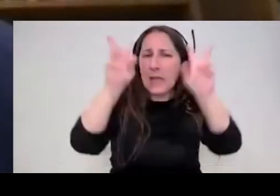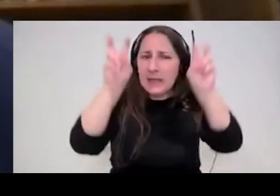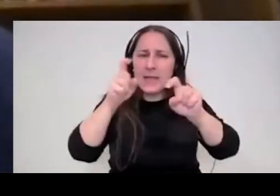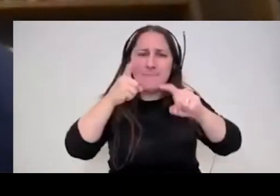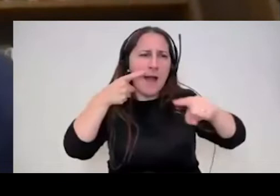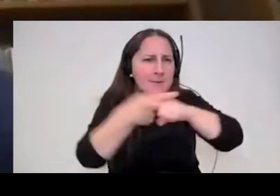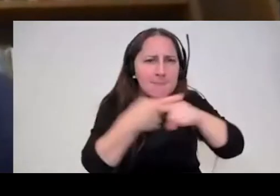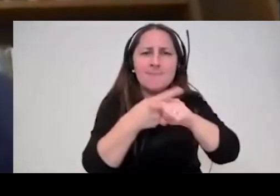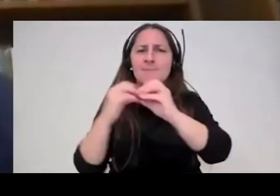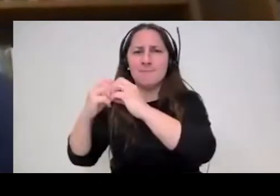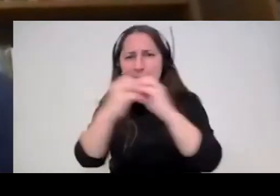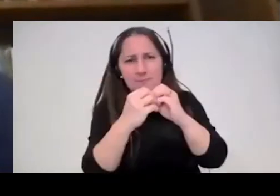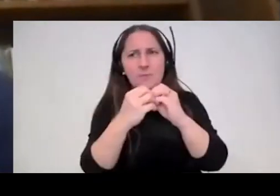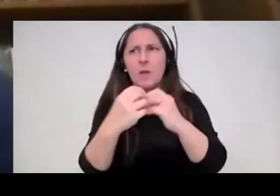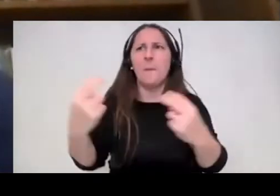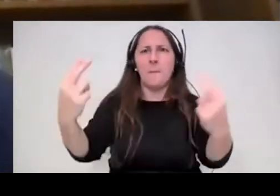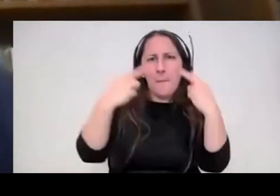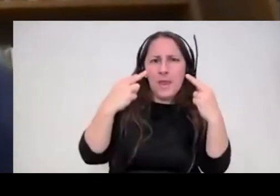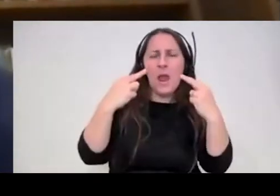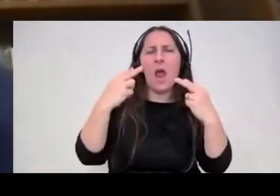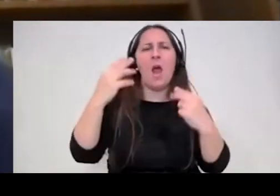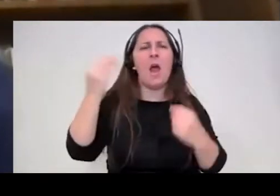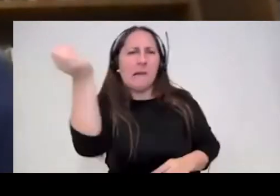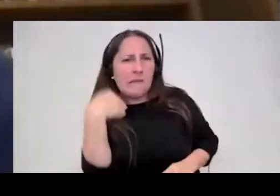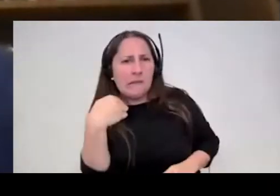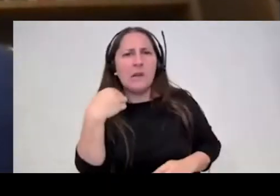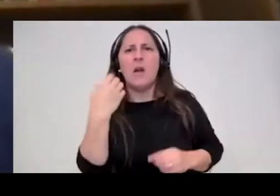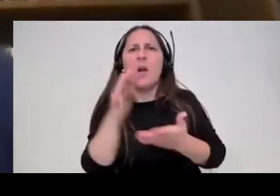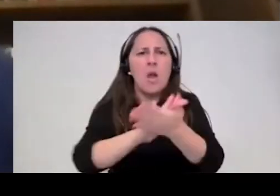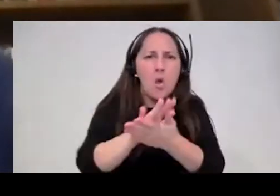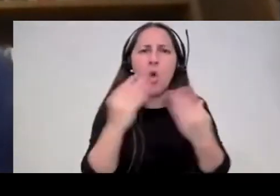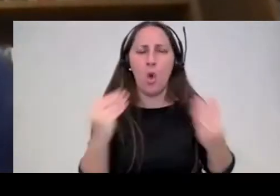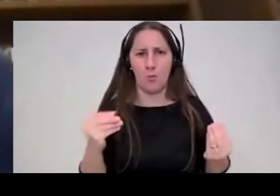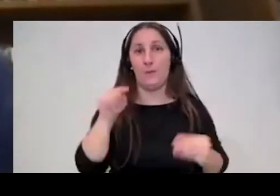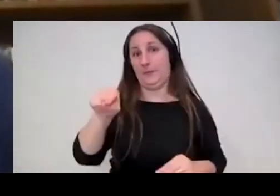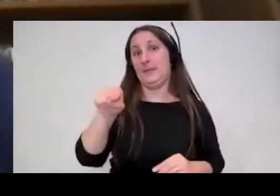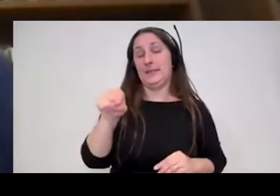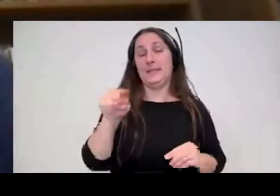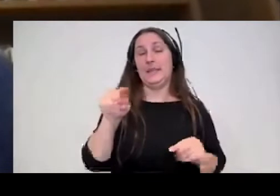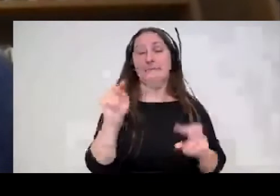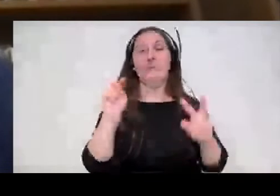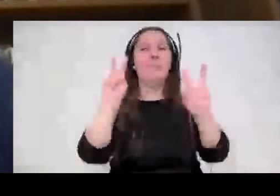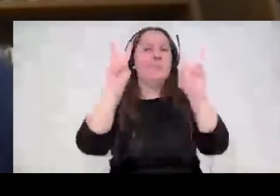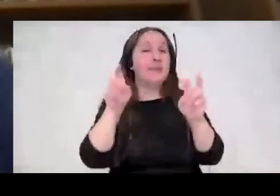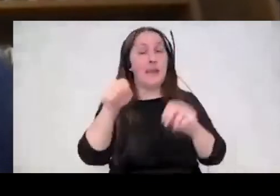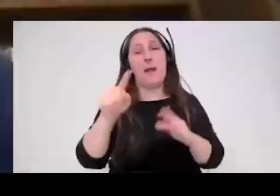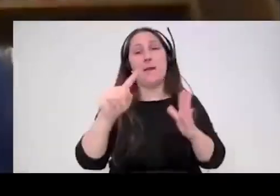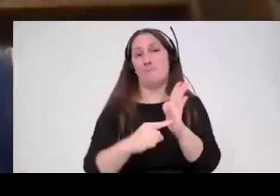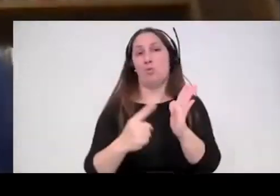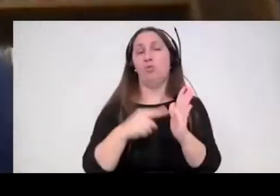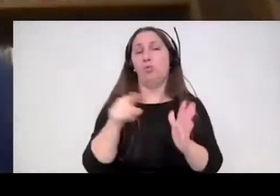más o lo escucha menos, ¿no? Estos son temáticas que no